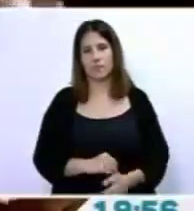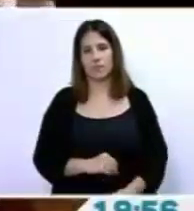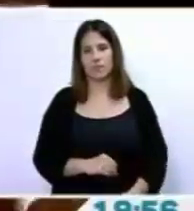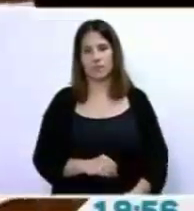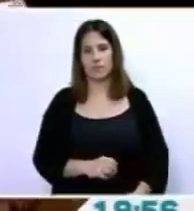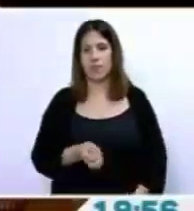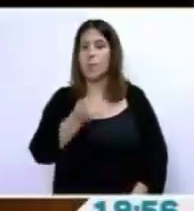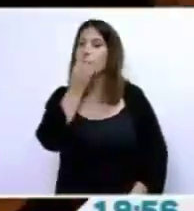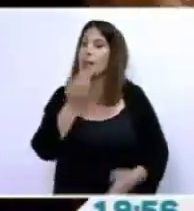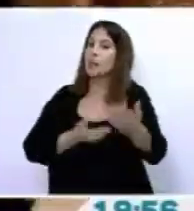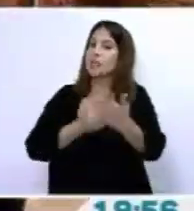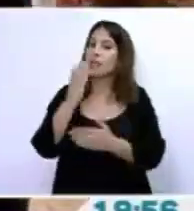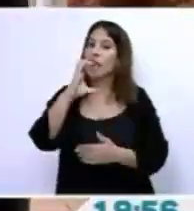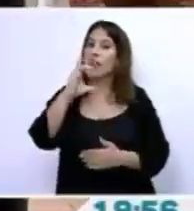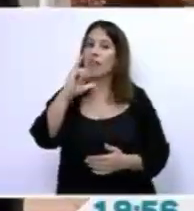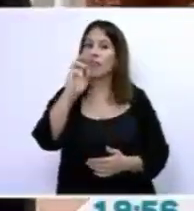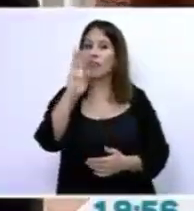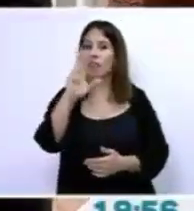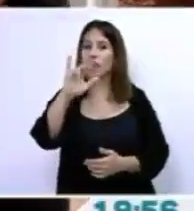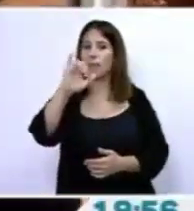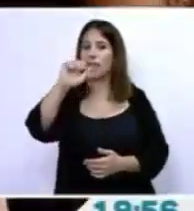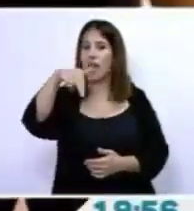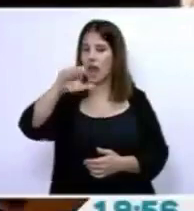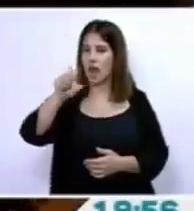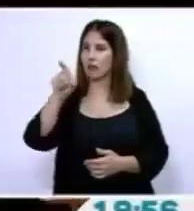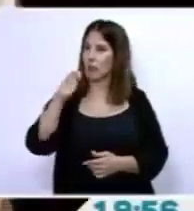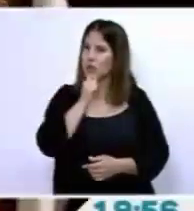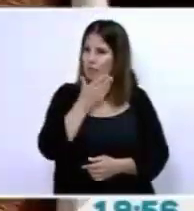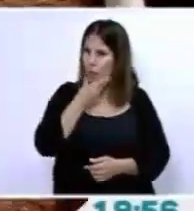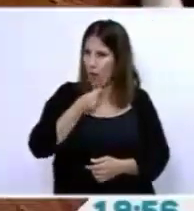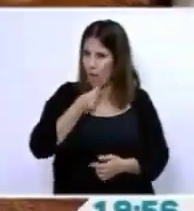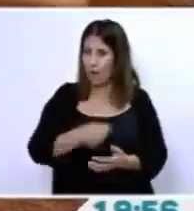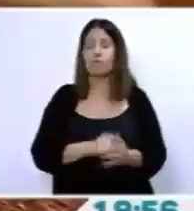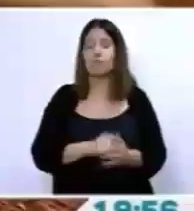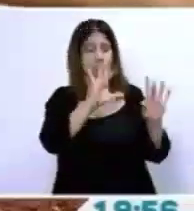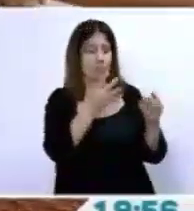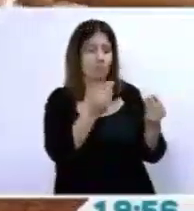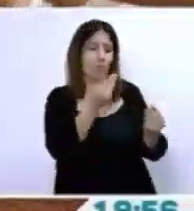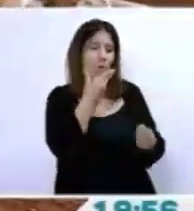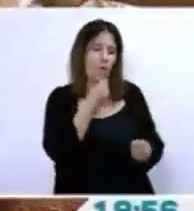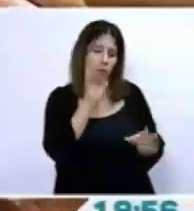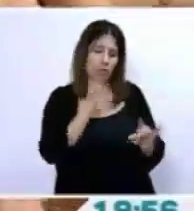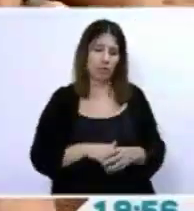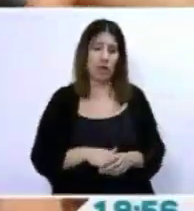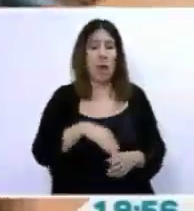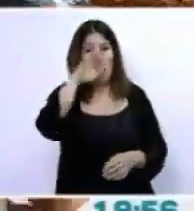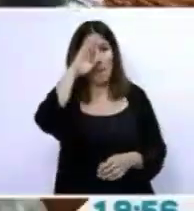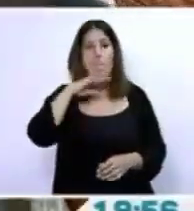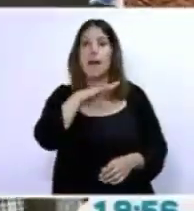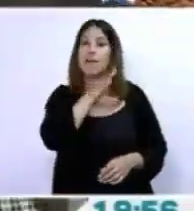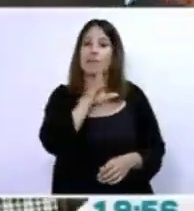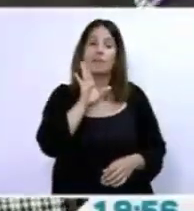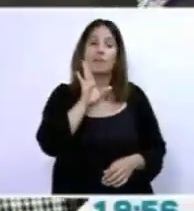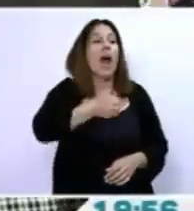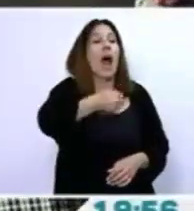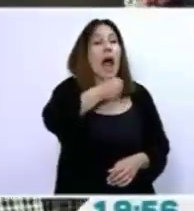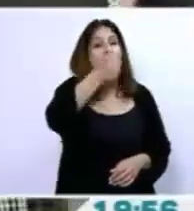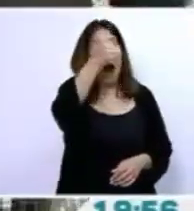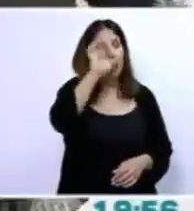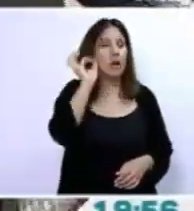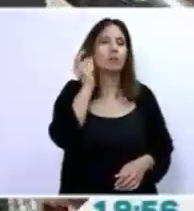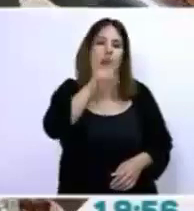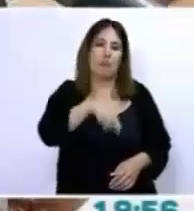Buenos días, Cipriana. Buenos días. ¿Qué nieta más guapa tienes, eh? Muy guapa. Los abuelos ni los padres no son feos. Así que a ver cómo